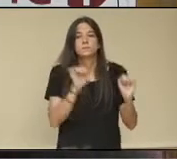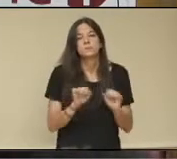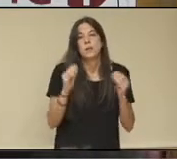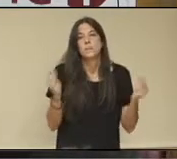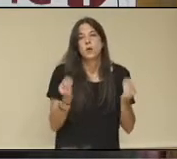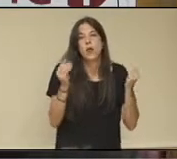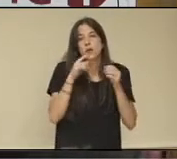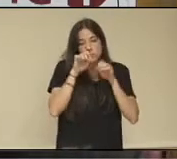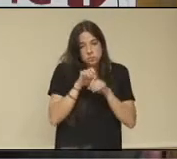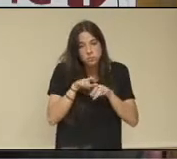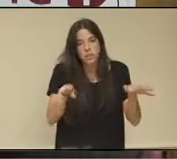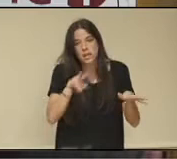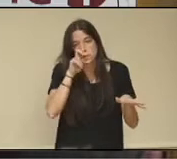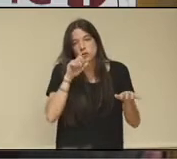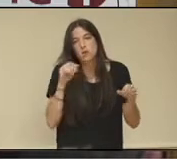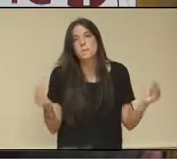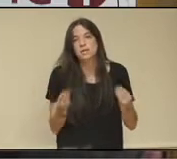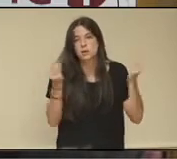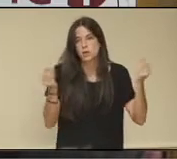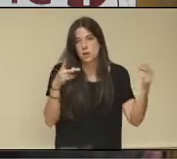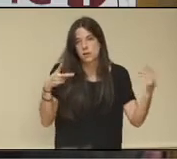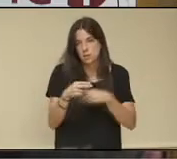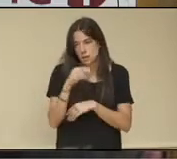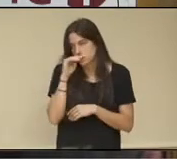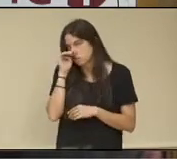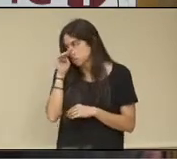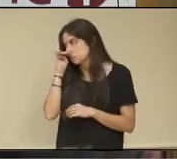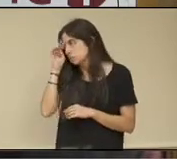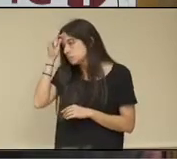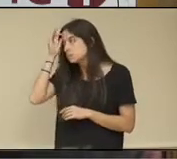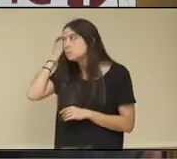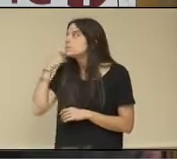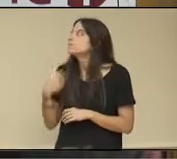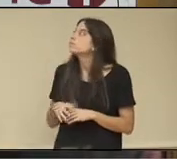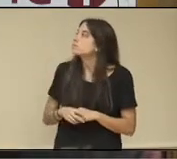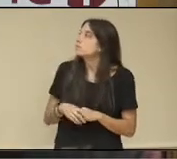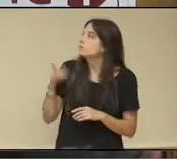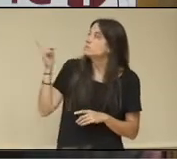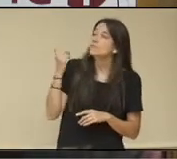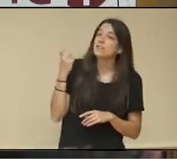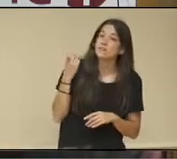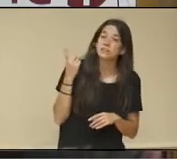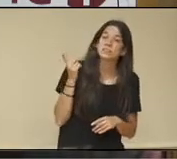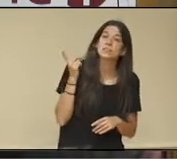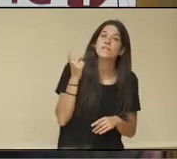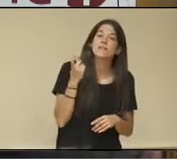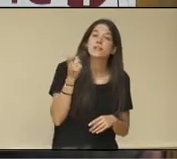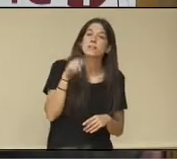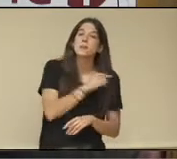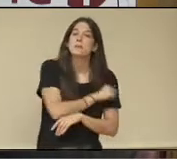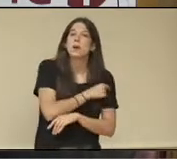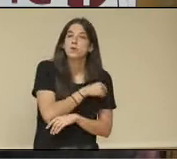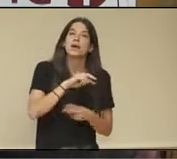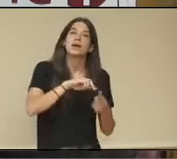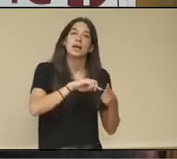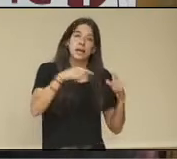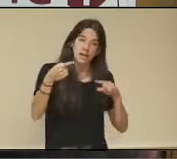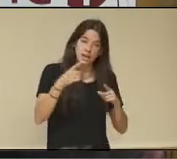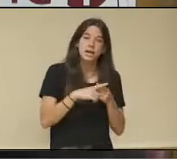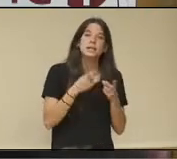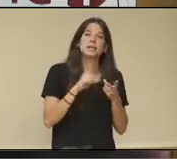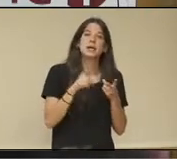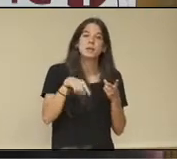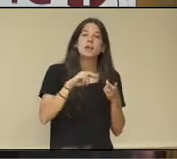transmisión respiratoria de la tuberculosis. Y aquí nos van a faltar las vacunas RNA y las vacunas